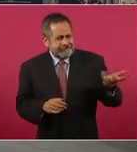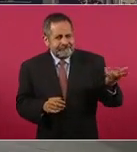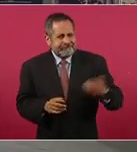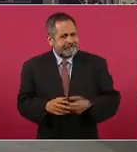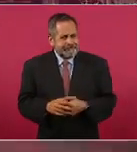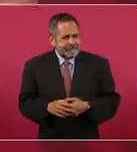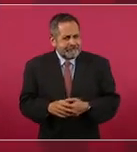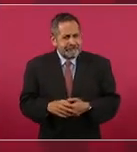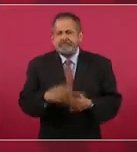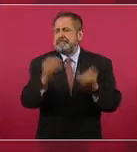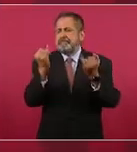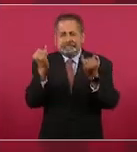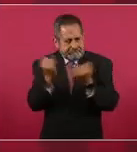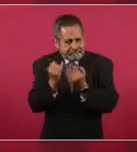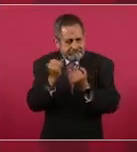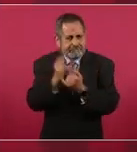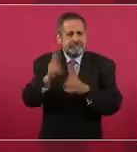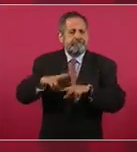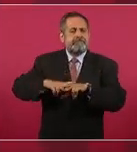el Tren Maya.